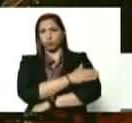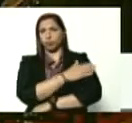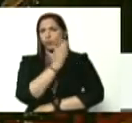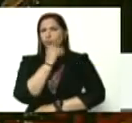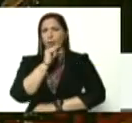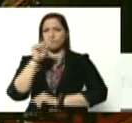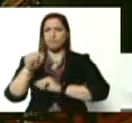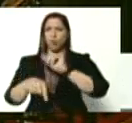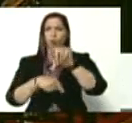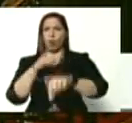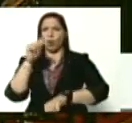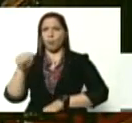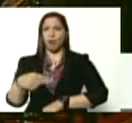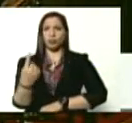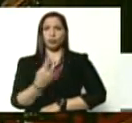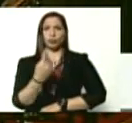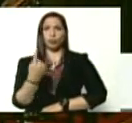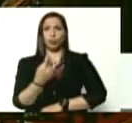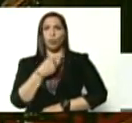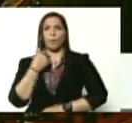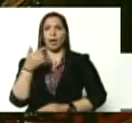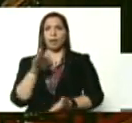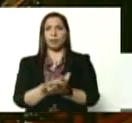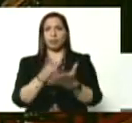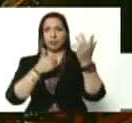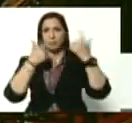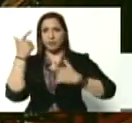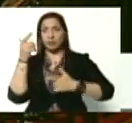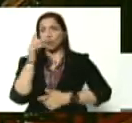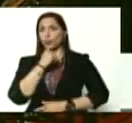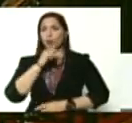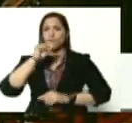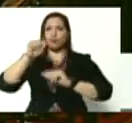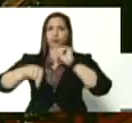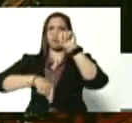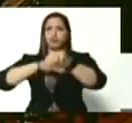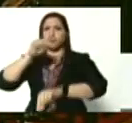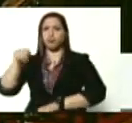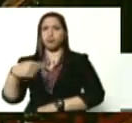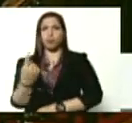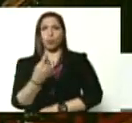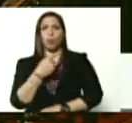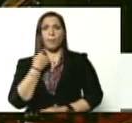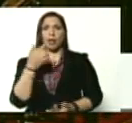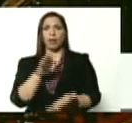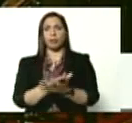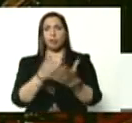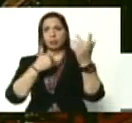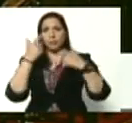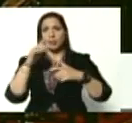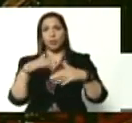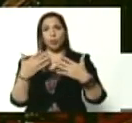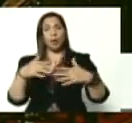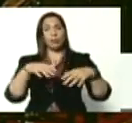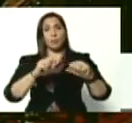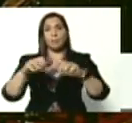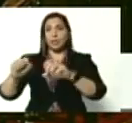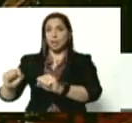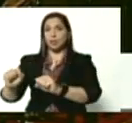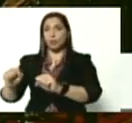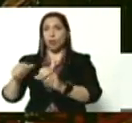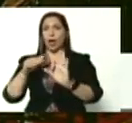bombas solo mata chavista no hay misiles todos los matas chavistas cuando el imperialismo ataca